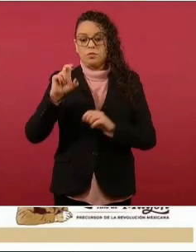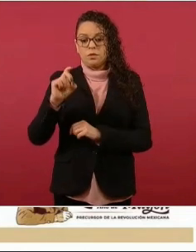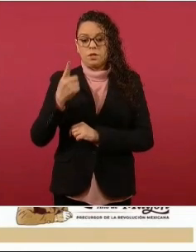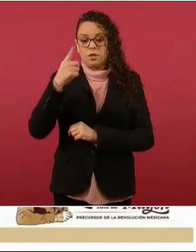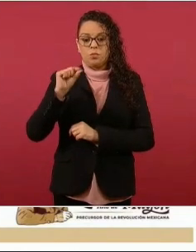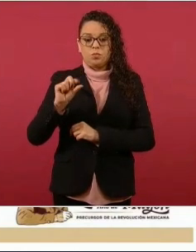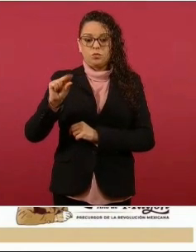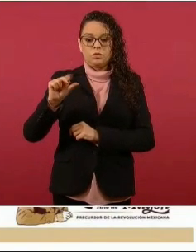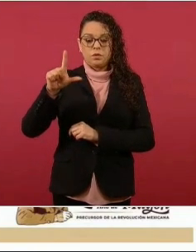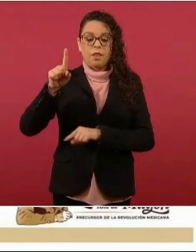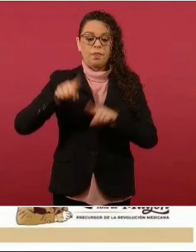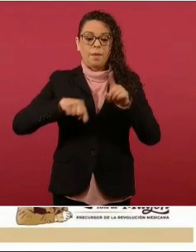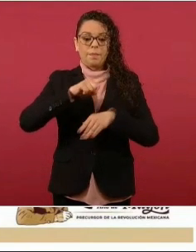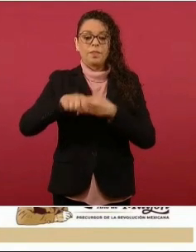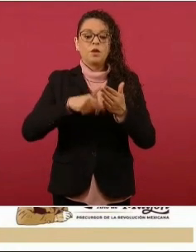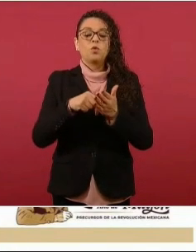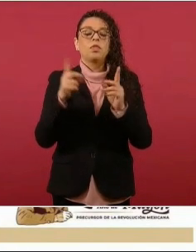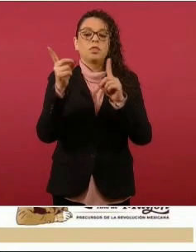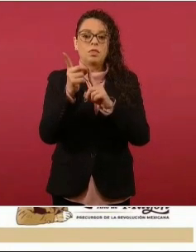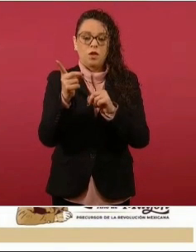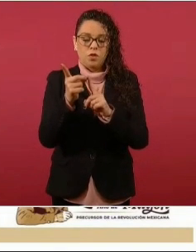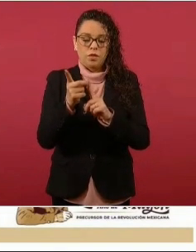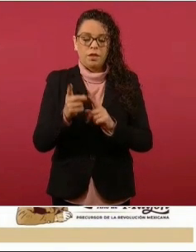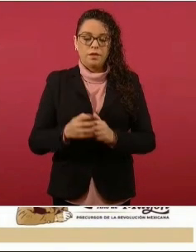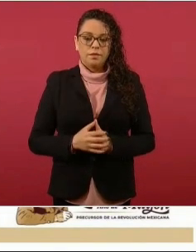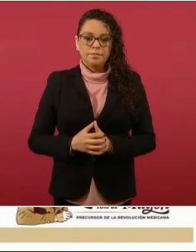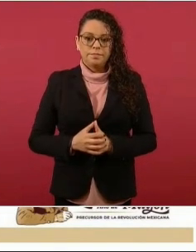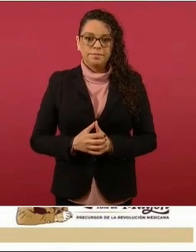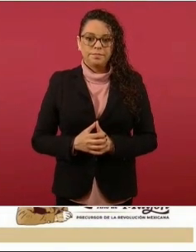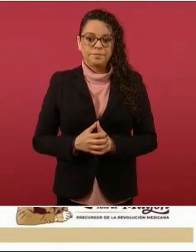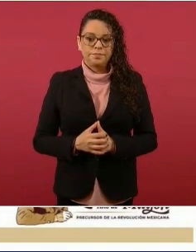3,831, según sea el caso. Esto, desde luego, tiene